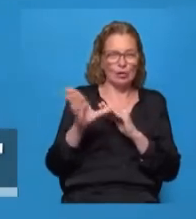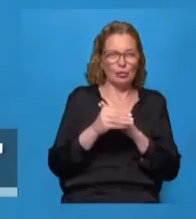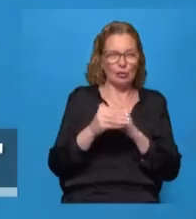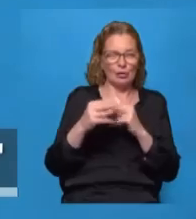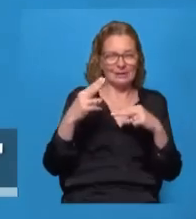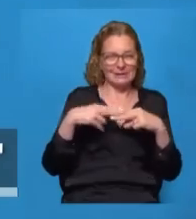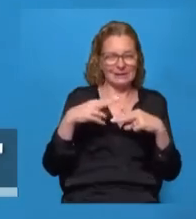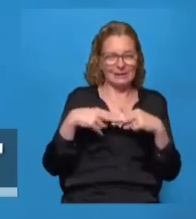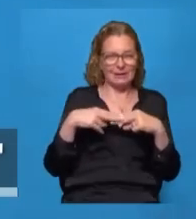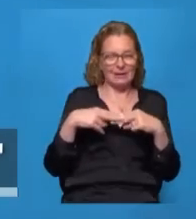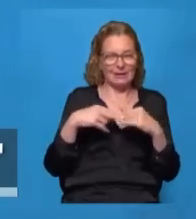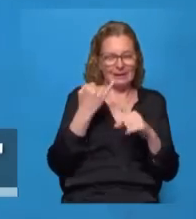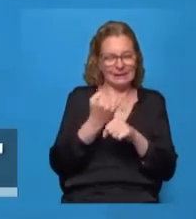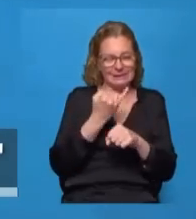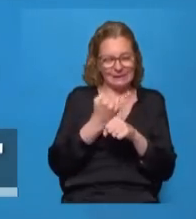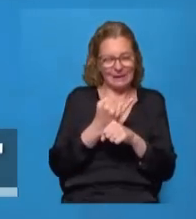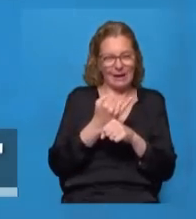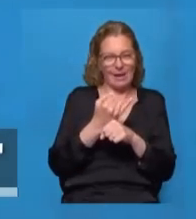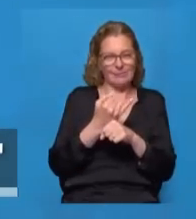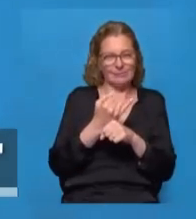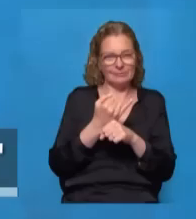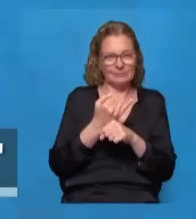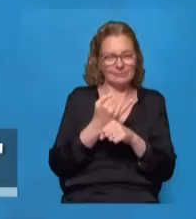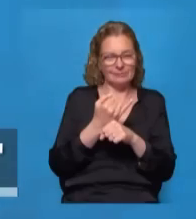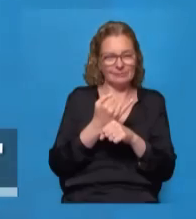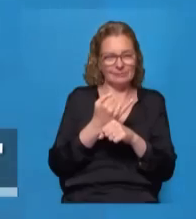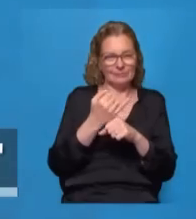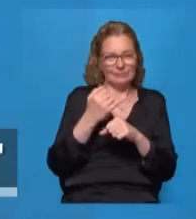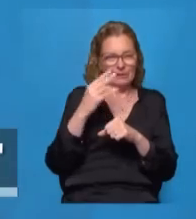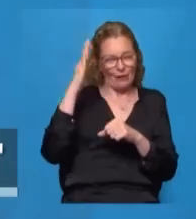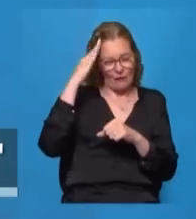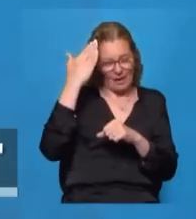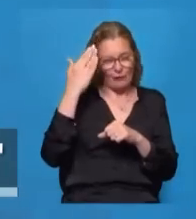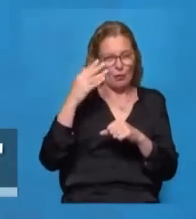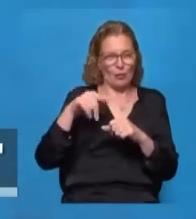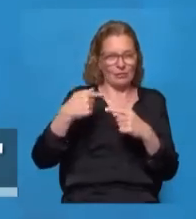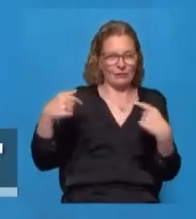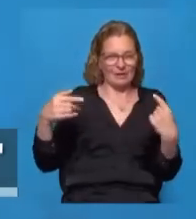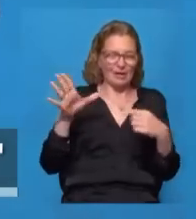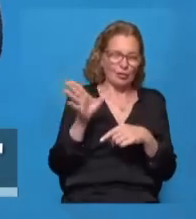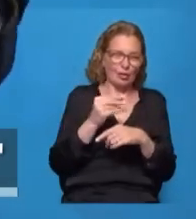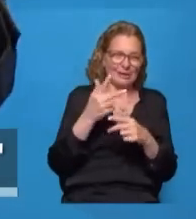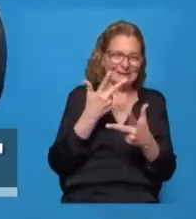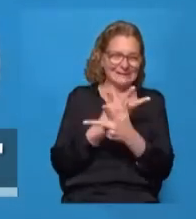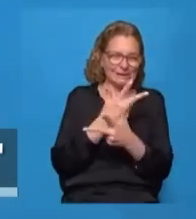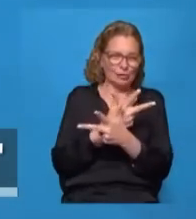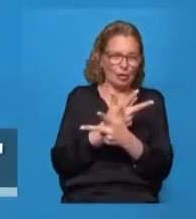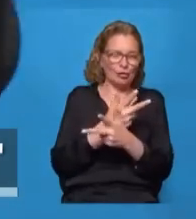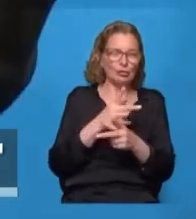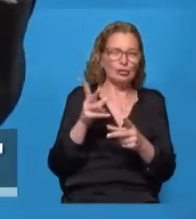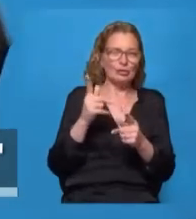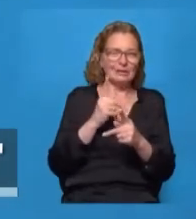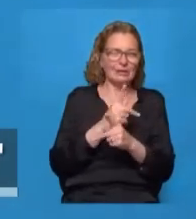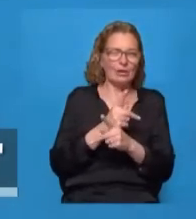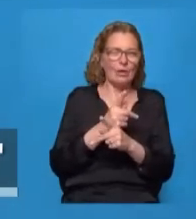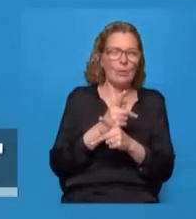las redes sociales Instagram yaho Facebook tiktok en en todas movimiento